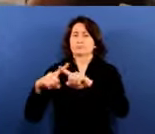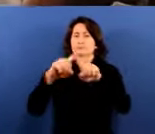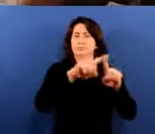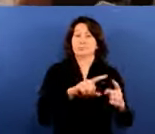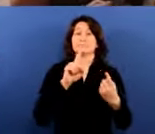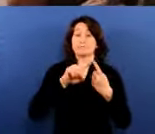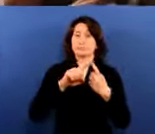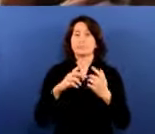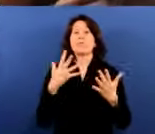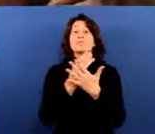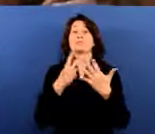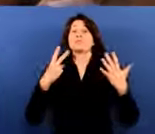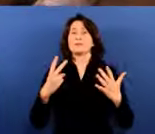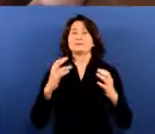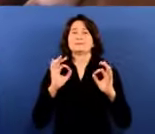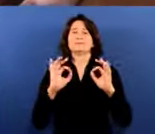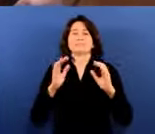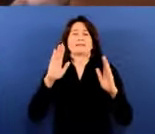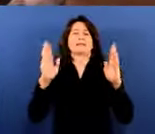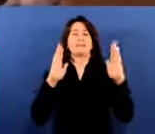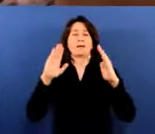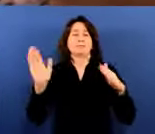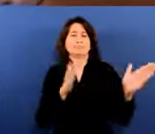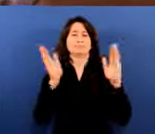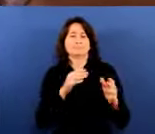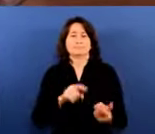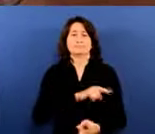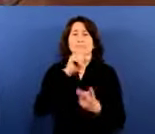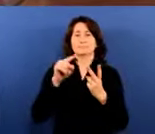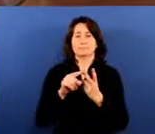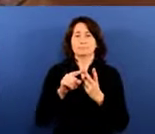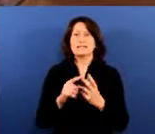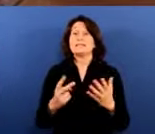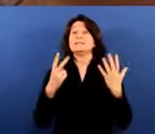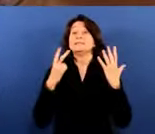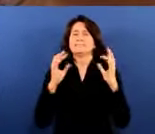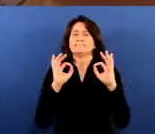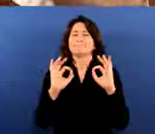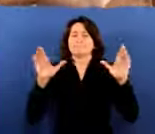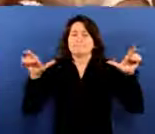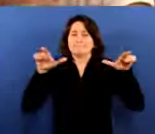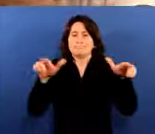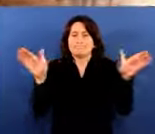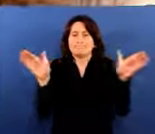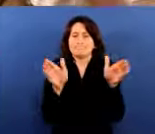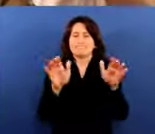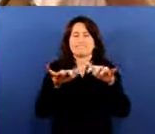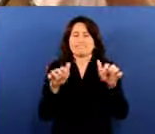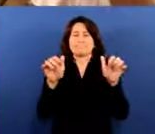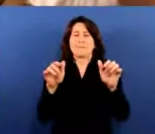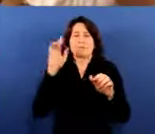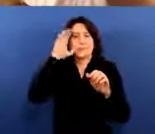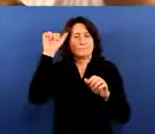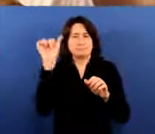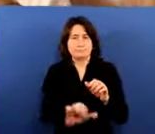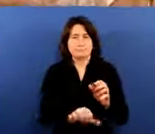La temporada 2012-2013 tendrá 17 conciertos de temporada. La temporada de cámara contará con 10 conciertos que